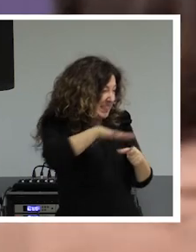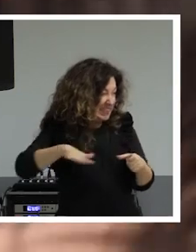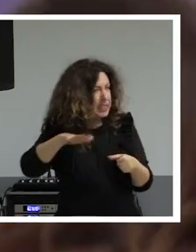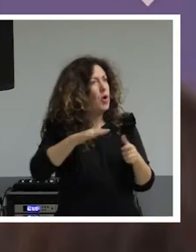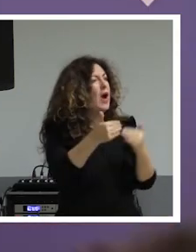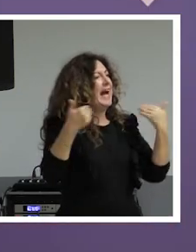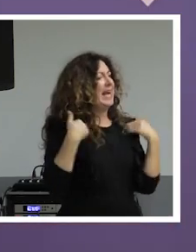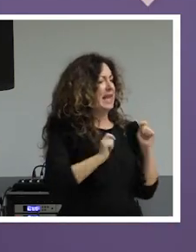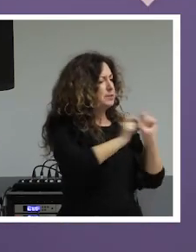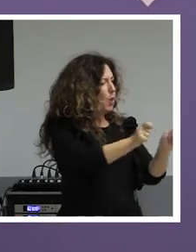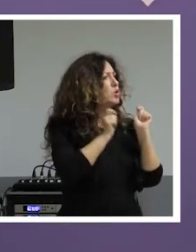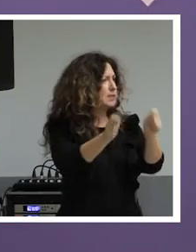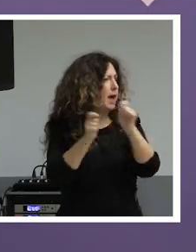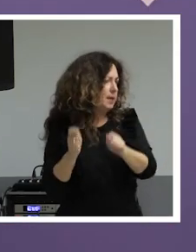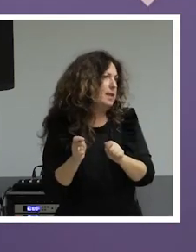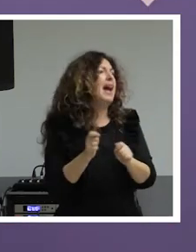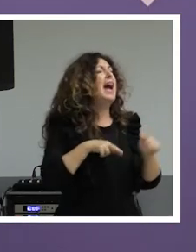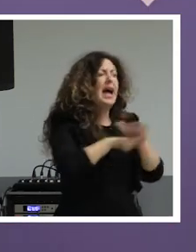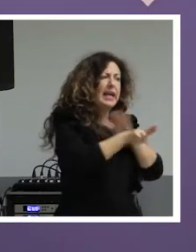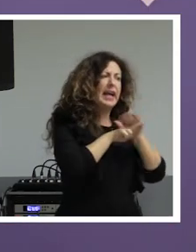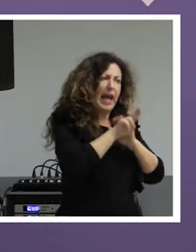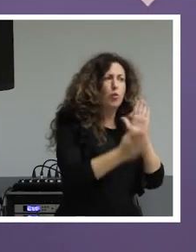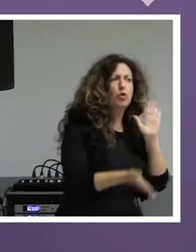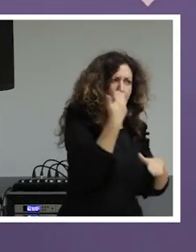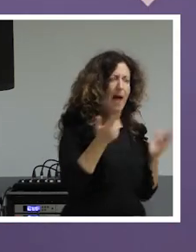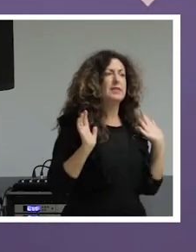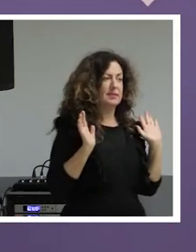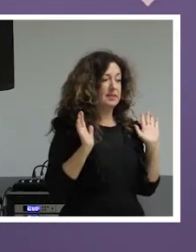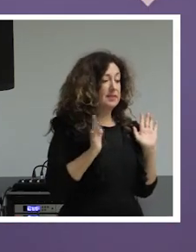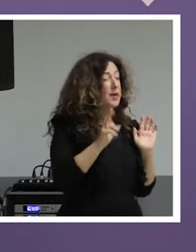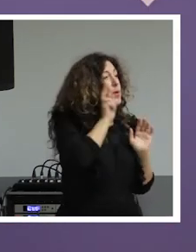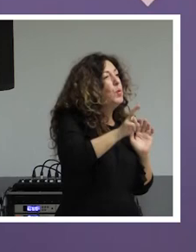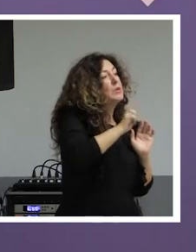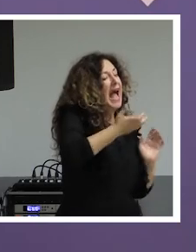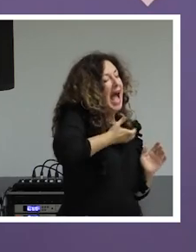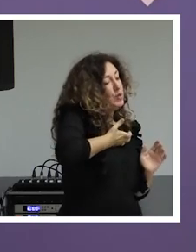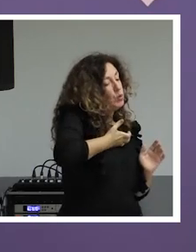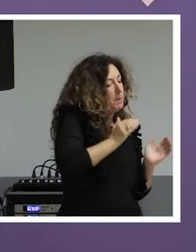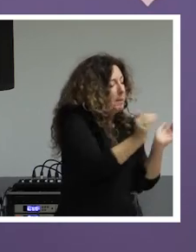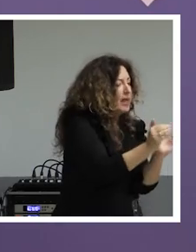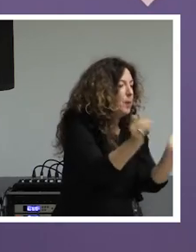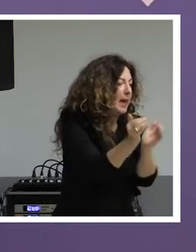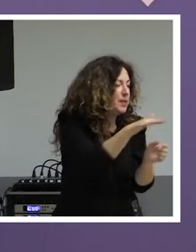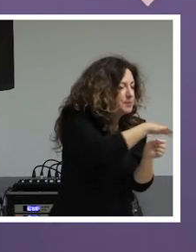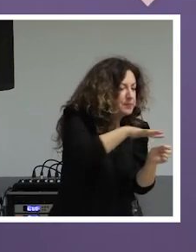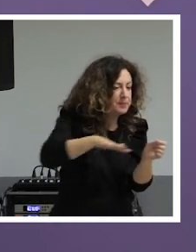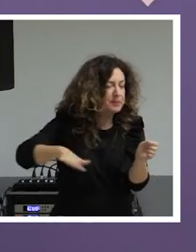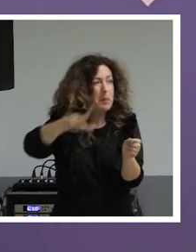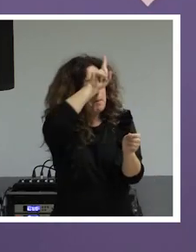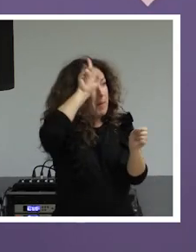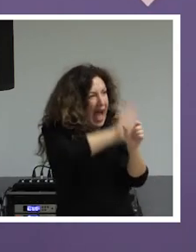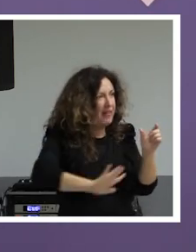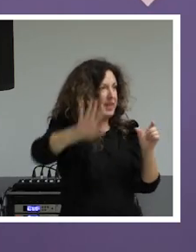y para dar participación ciudadana de eso se trata y creo que lo que hay que conseguir es que las juntas de distrito tengan más responsabilidades